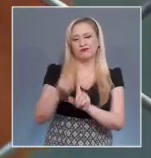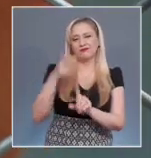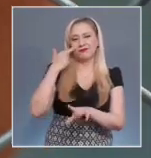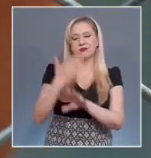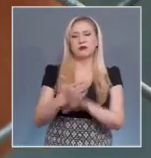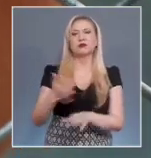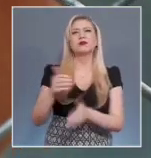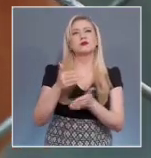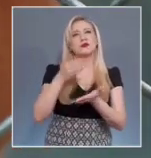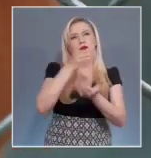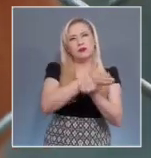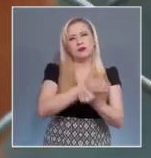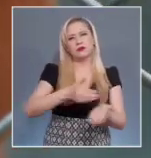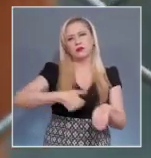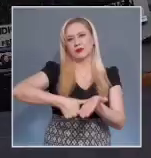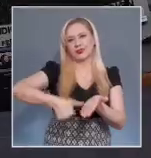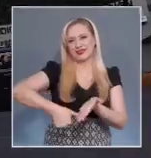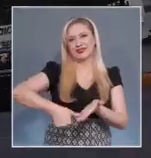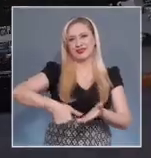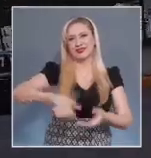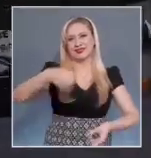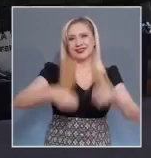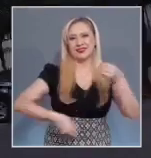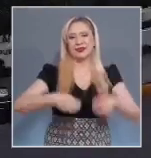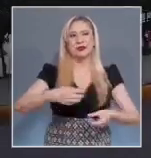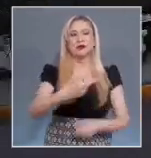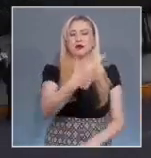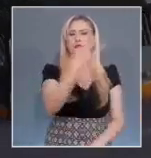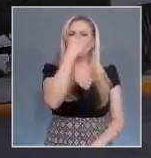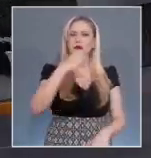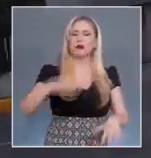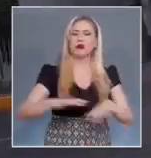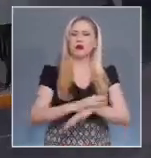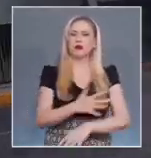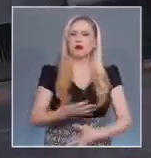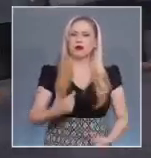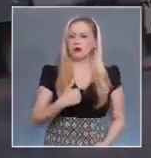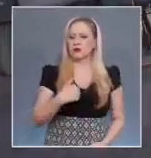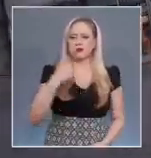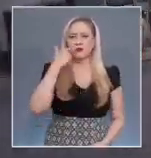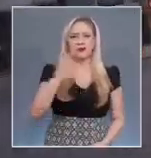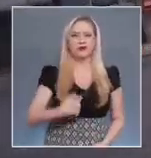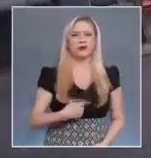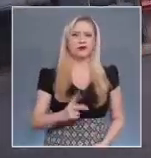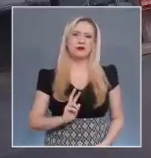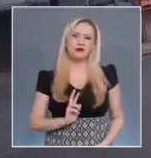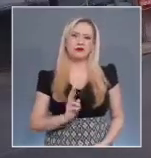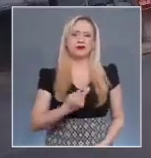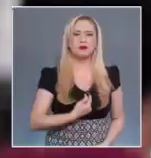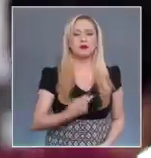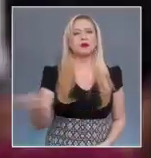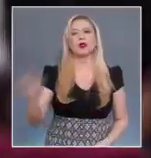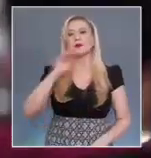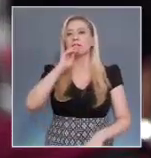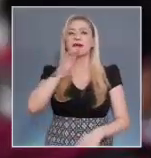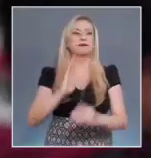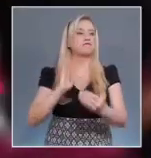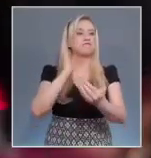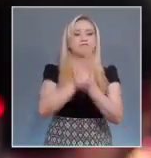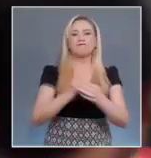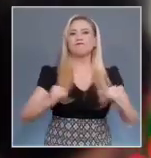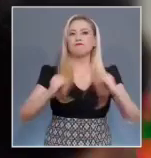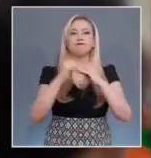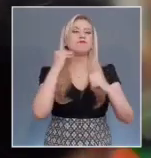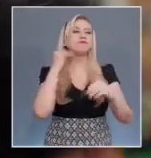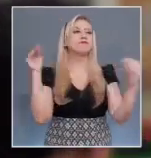registro civil y le fue negado. Su madre acudió al Instituto Federal de la Defensoría Pública. A través de un amparo, la adolescente logró